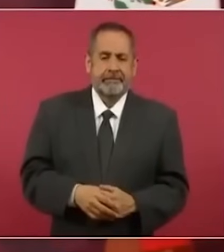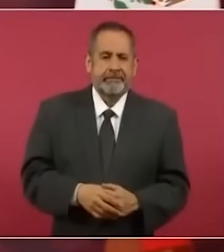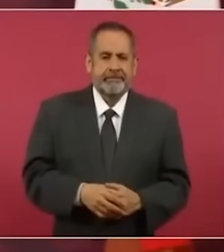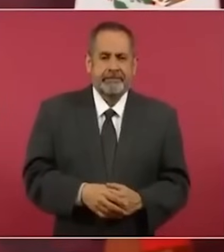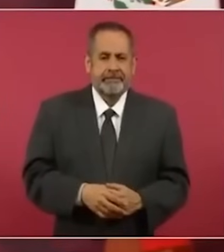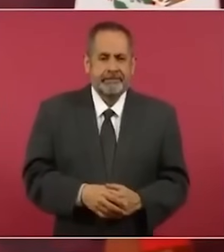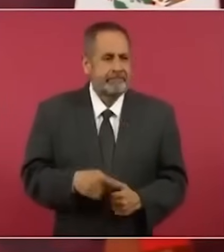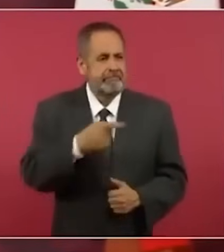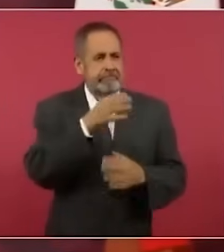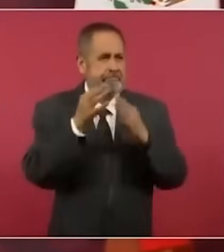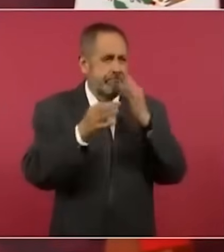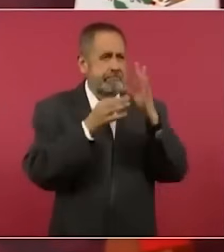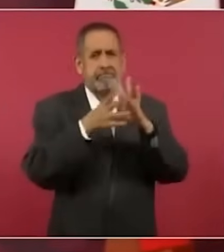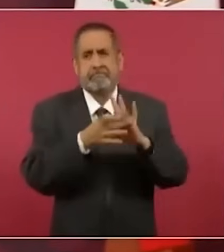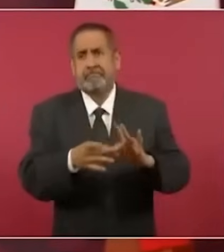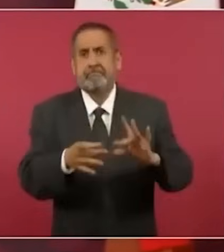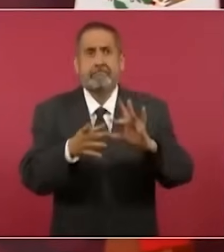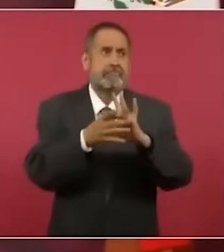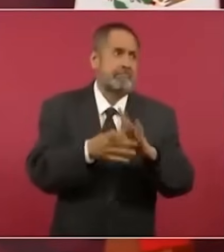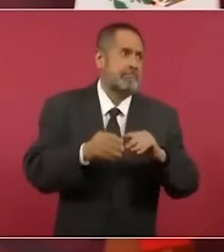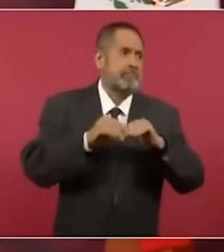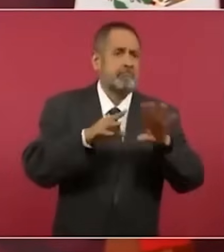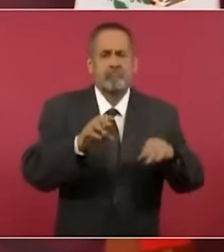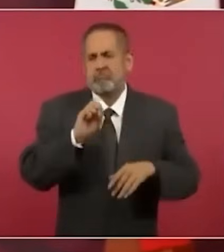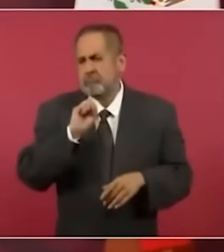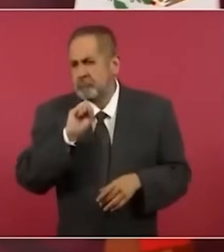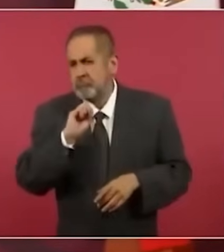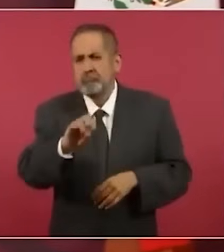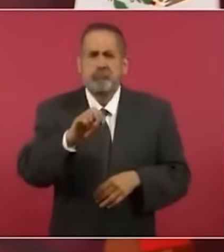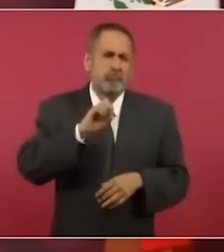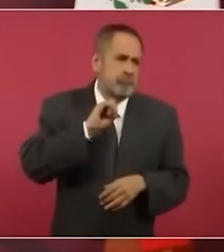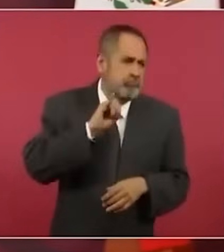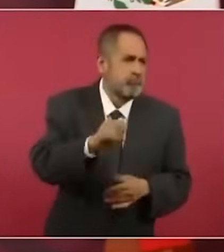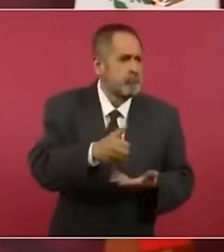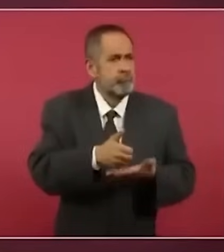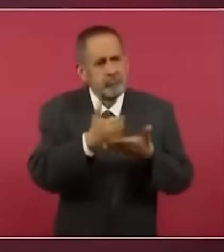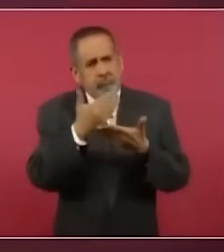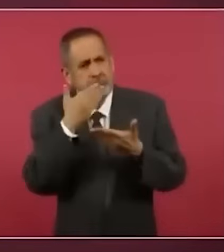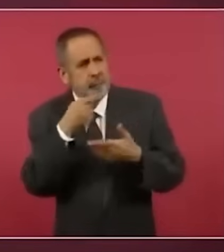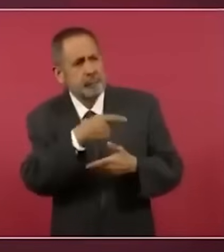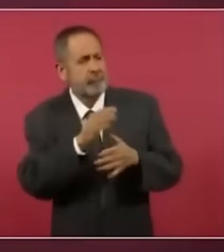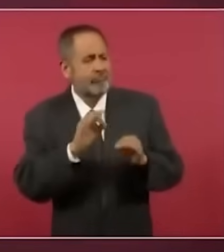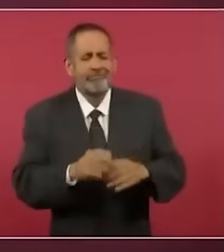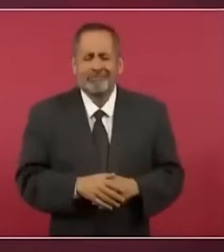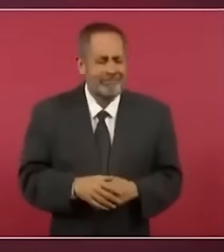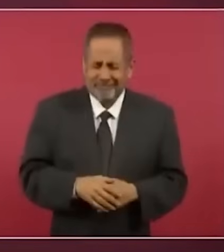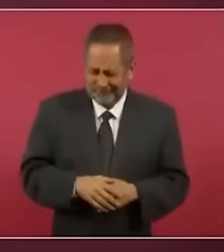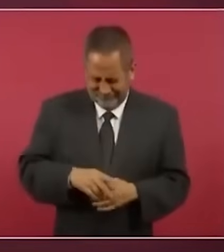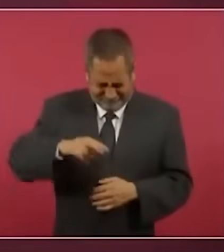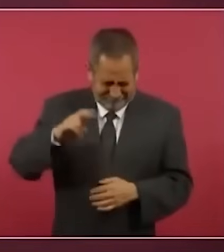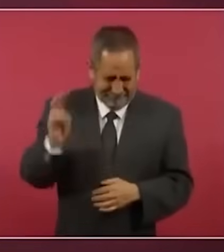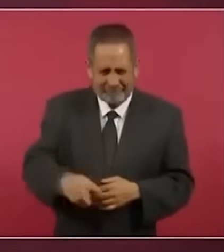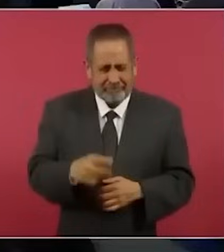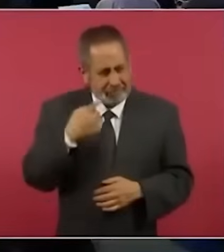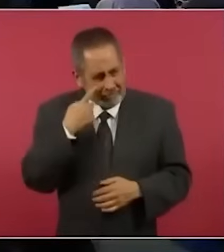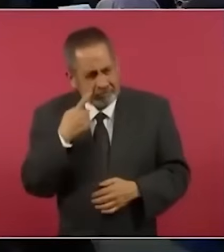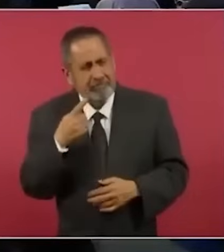toda la propaganda a favor de esa institución.